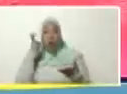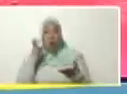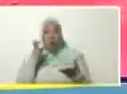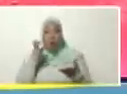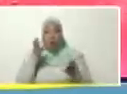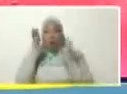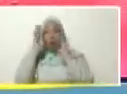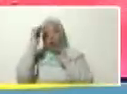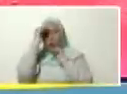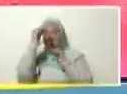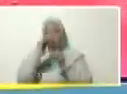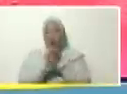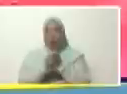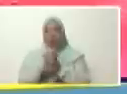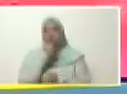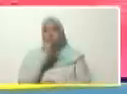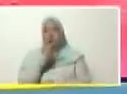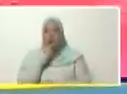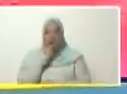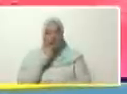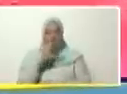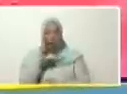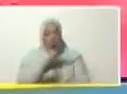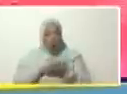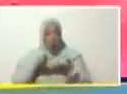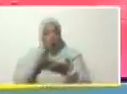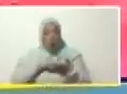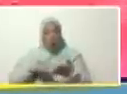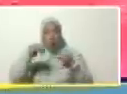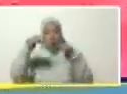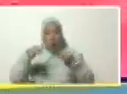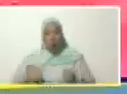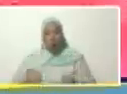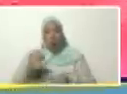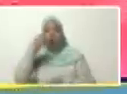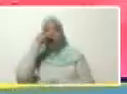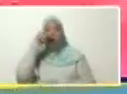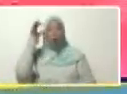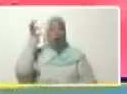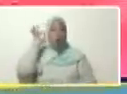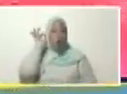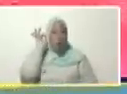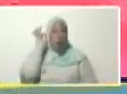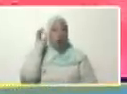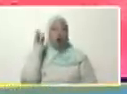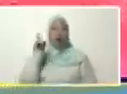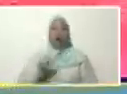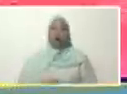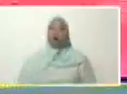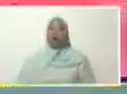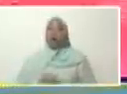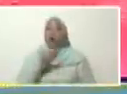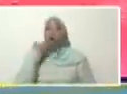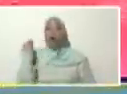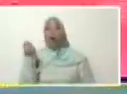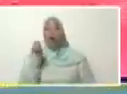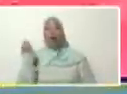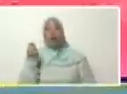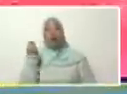leído de manera impecable por Mayerlin Graterol, compañera, quien estuvo muy